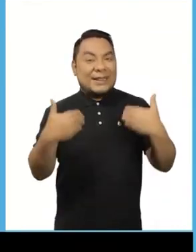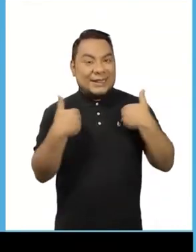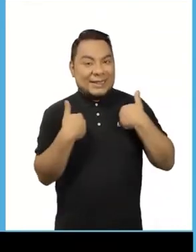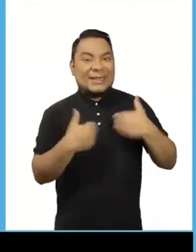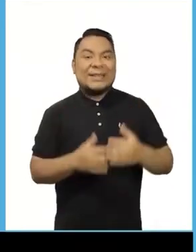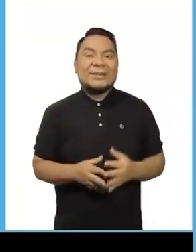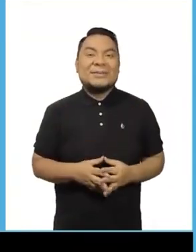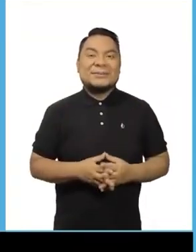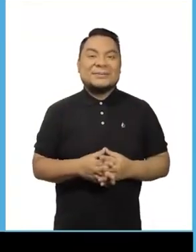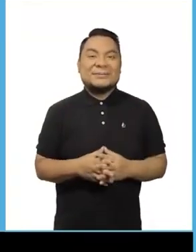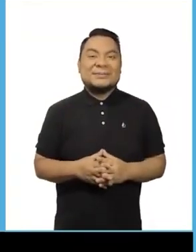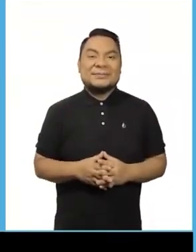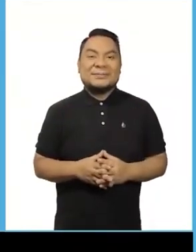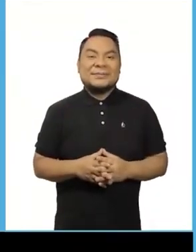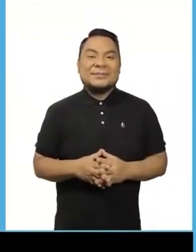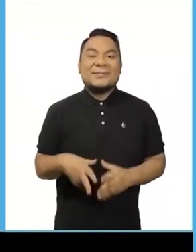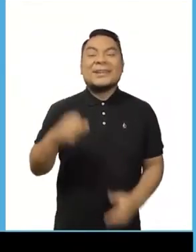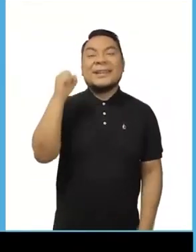tengo